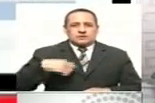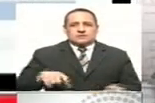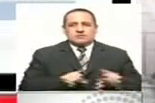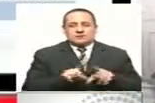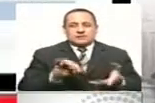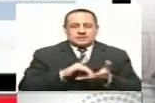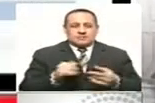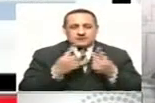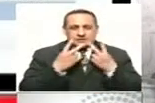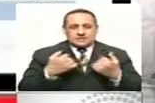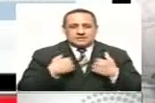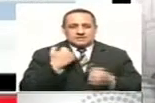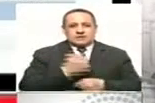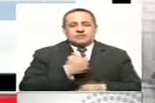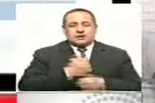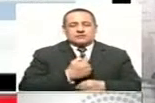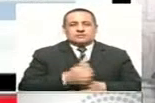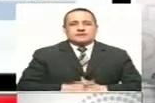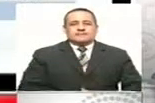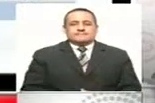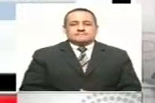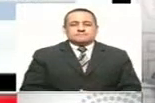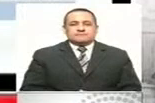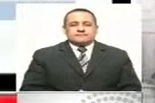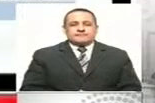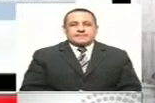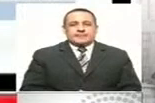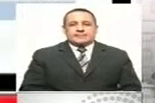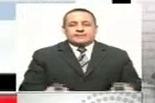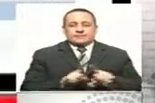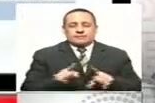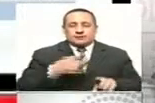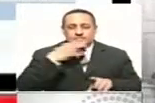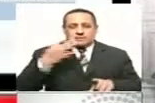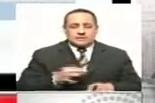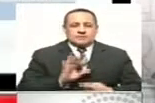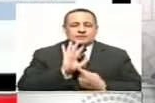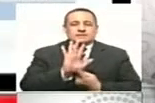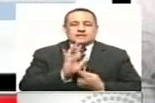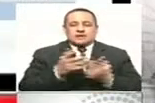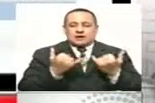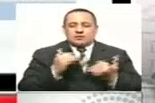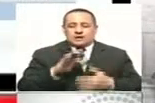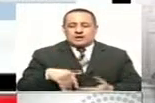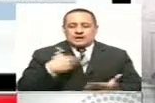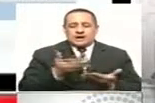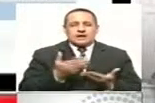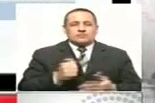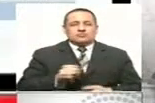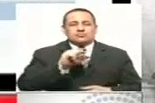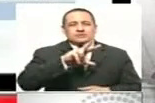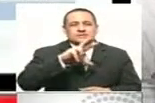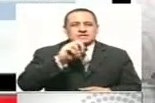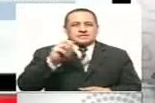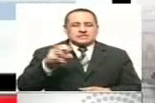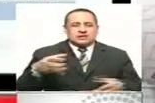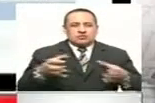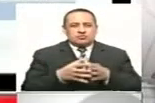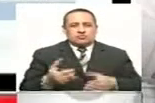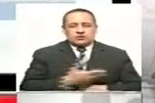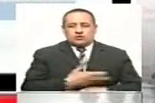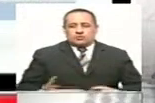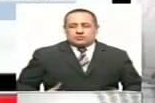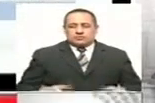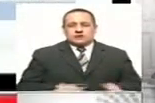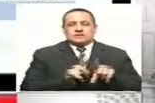tener funcionando bien esta oficina, ¿no? Esa es una meta. Hay 300 entidades como objetivo,